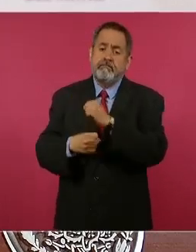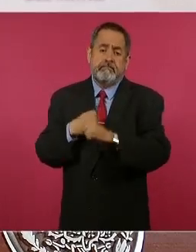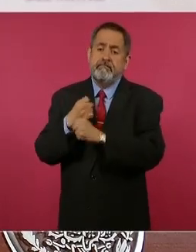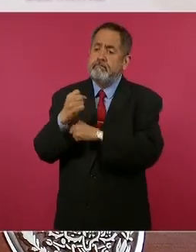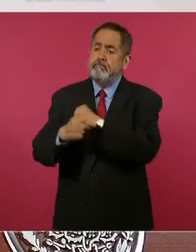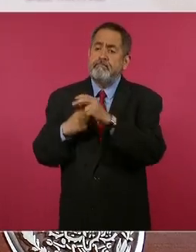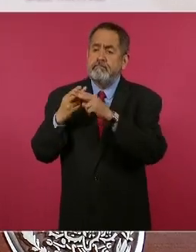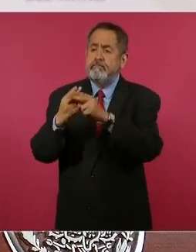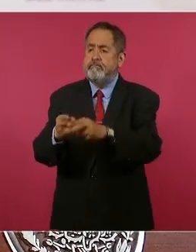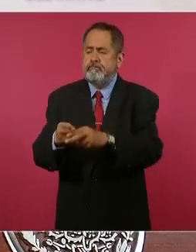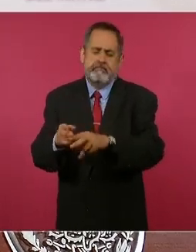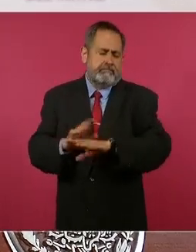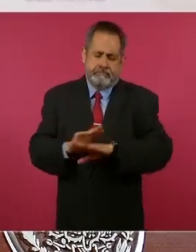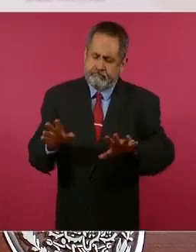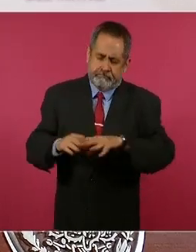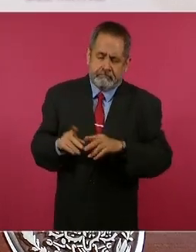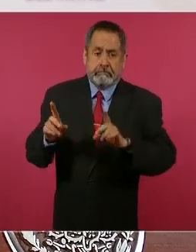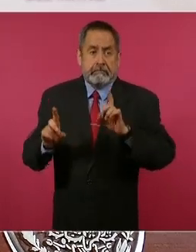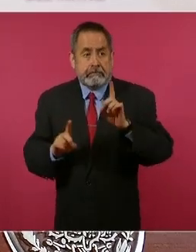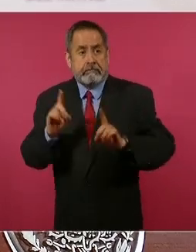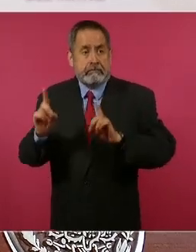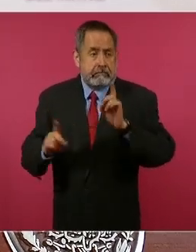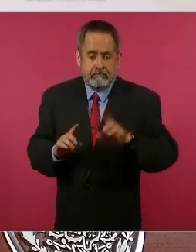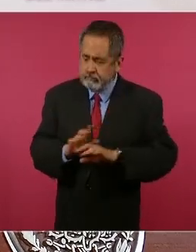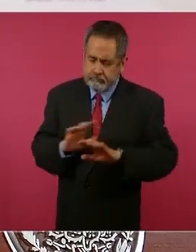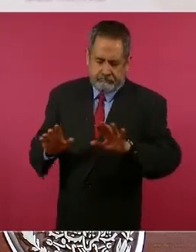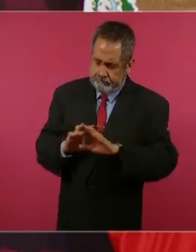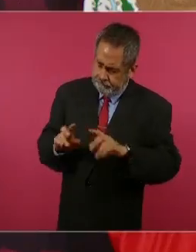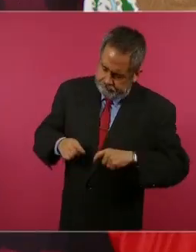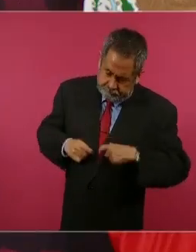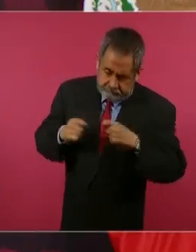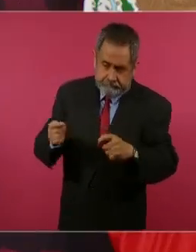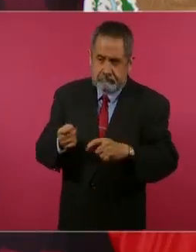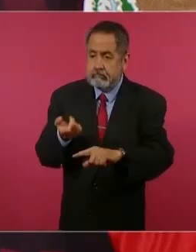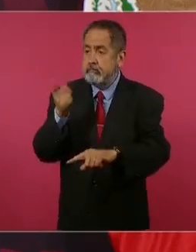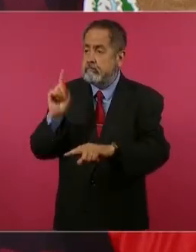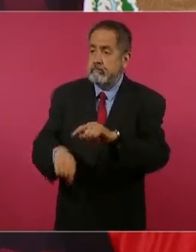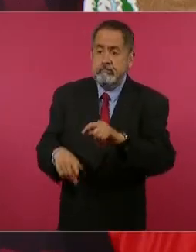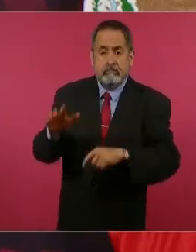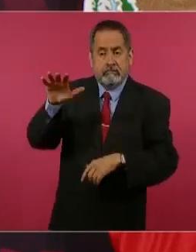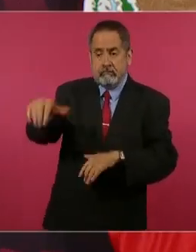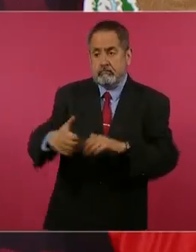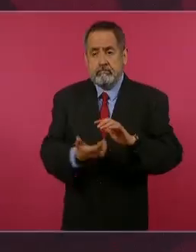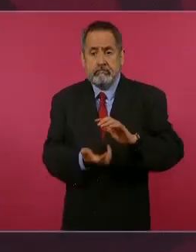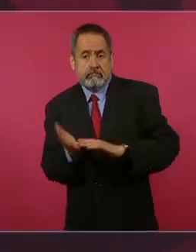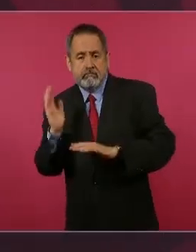y que se acabe ya la incertidumbre del desalojo y todo esto.